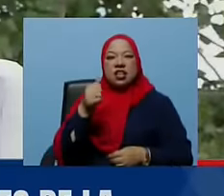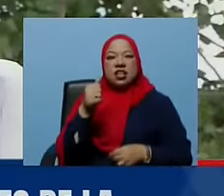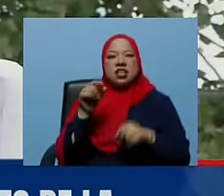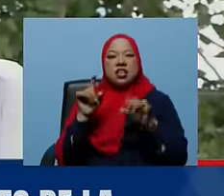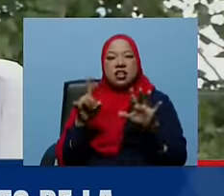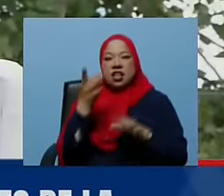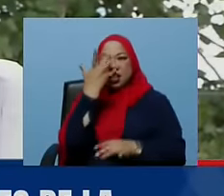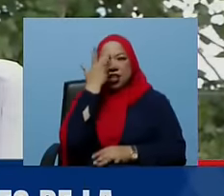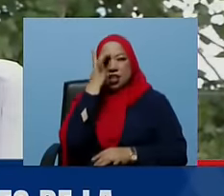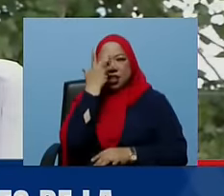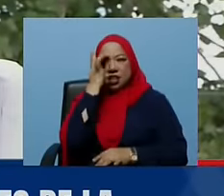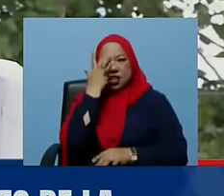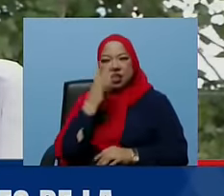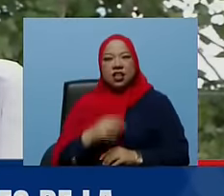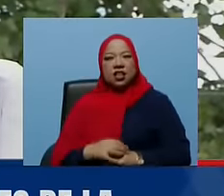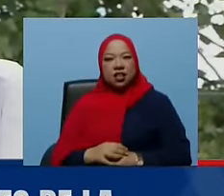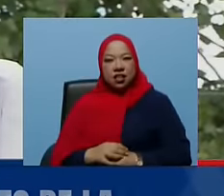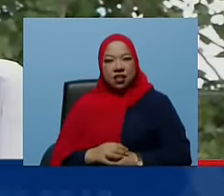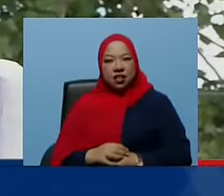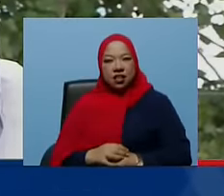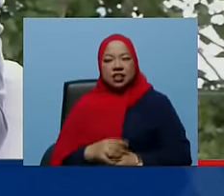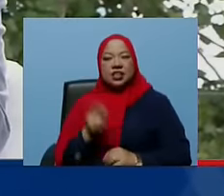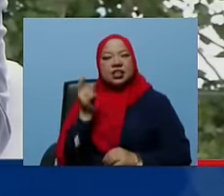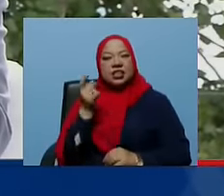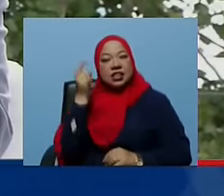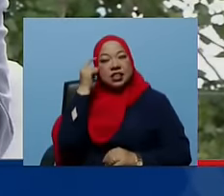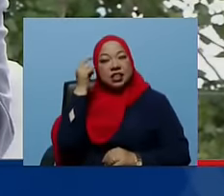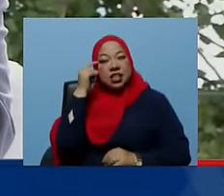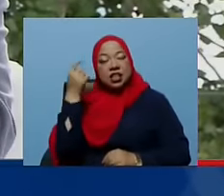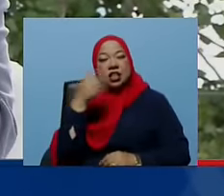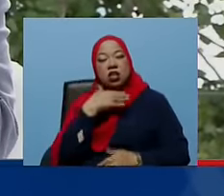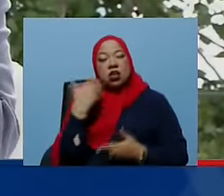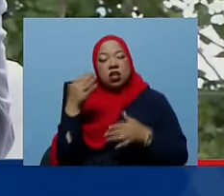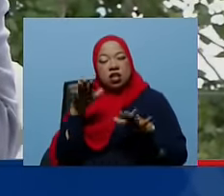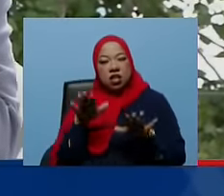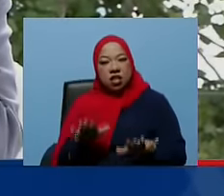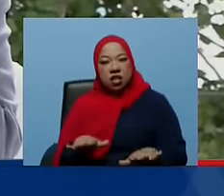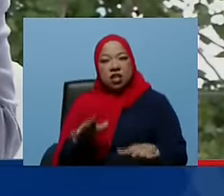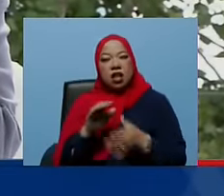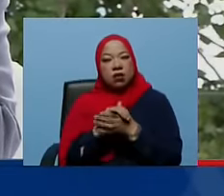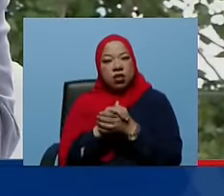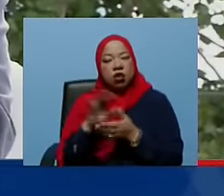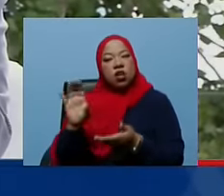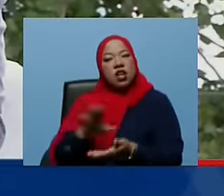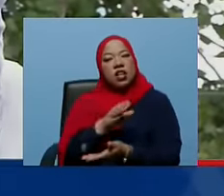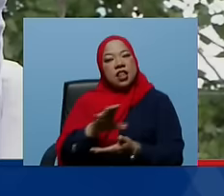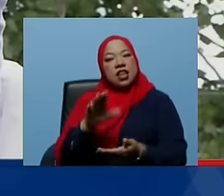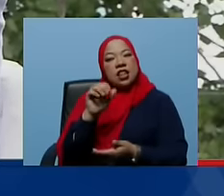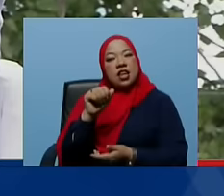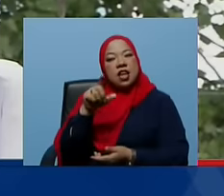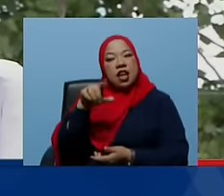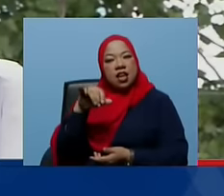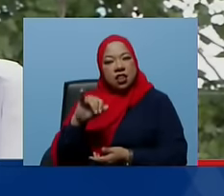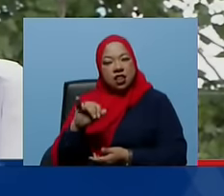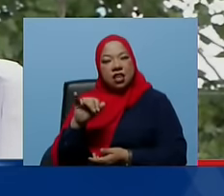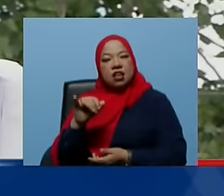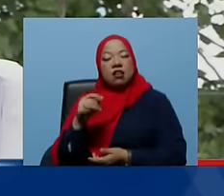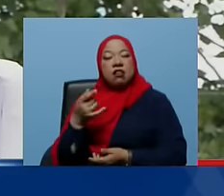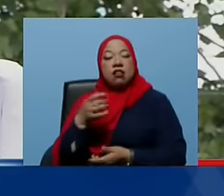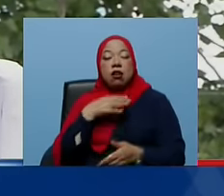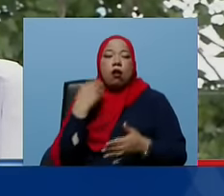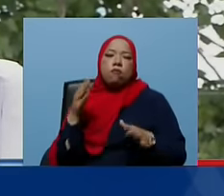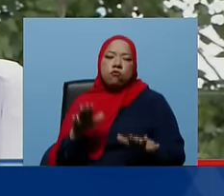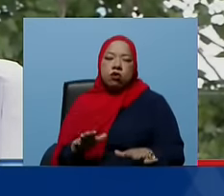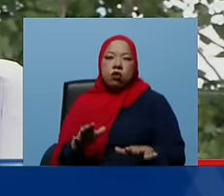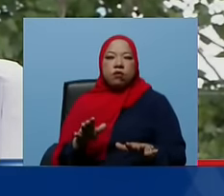febrero, día del paso a la inmortalidad del gran Ali Primera. Y con